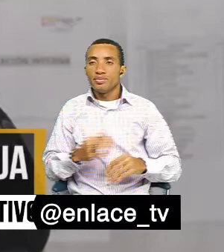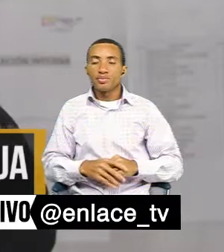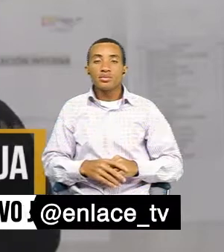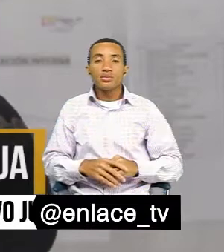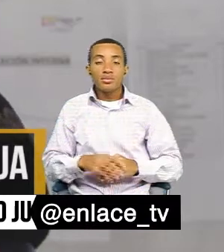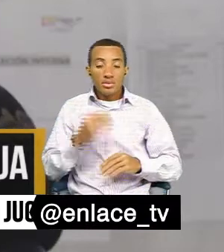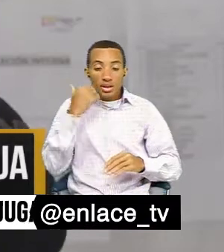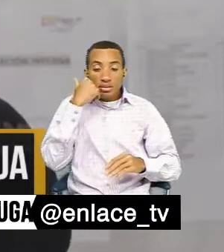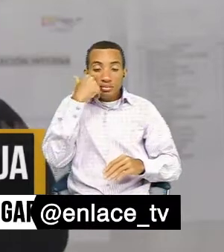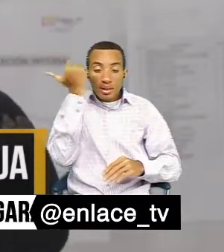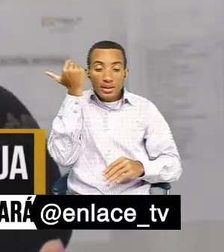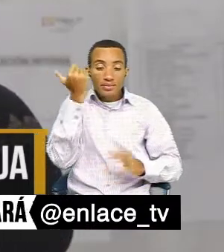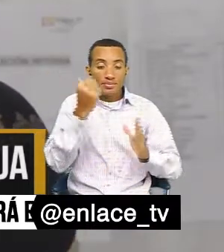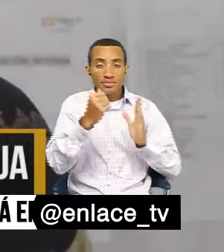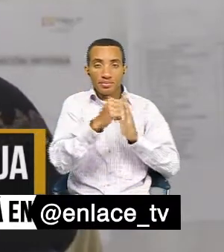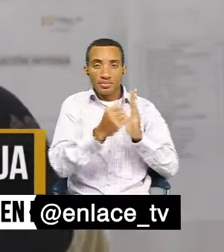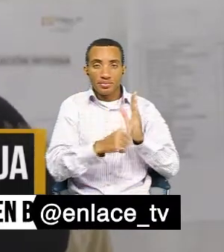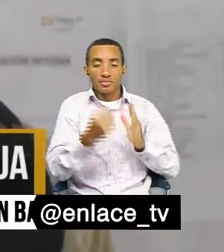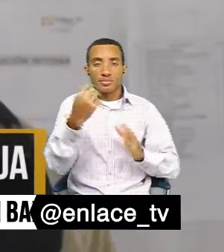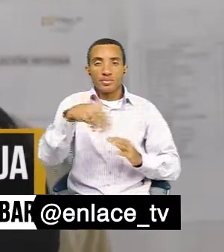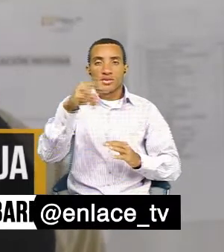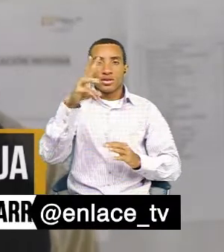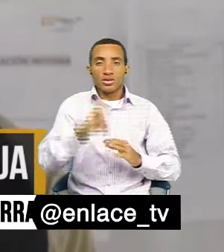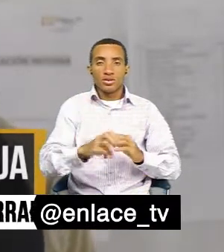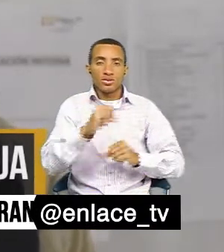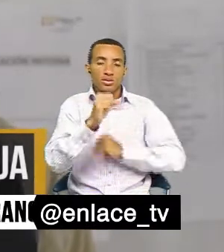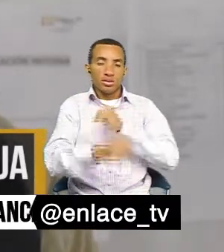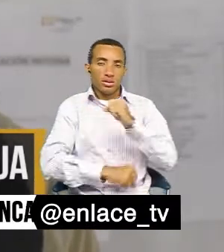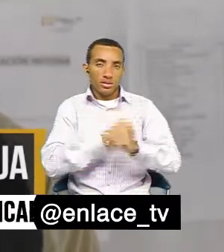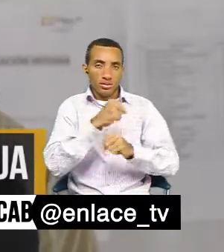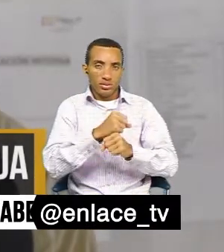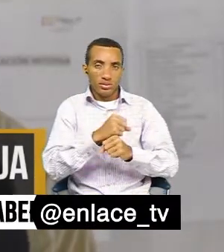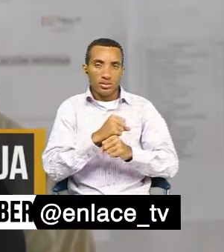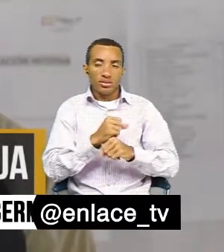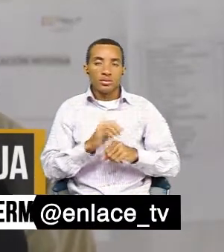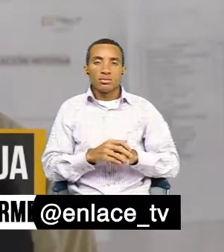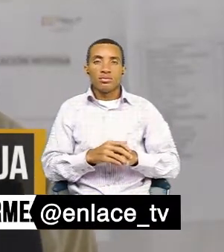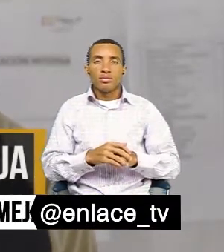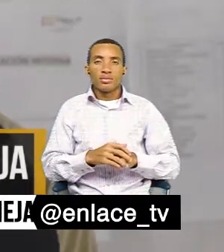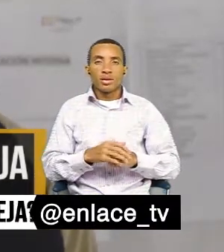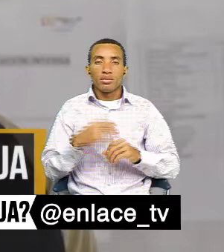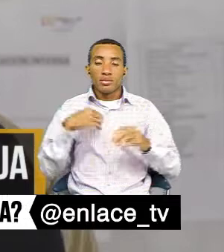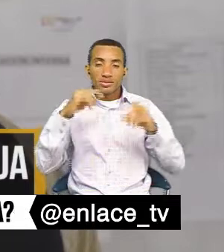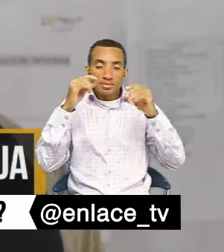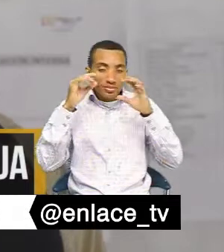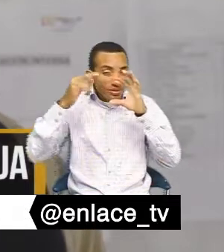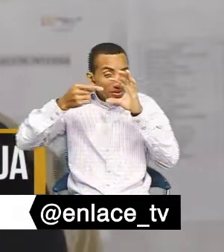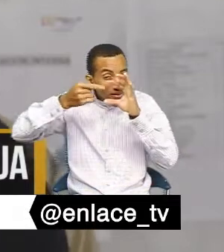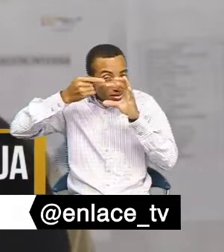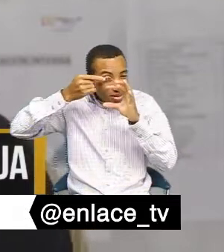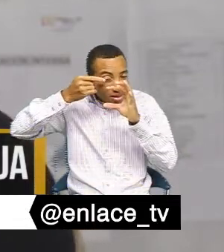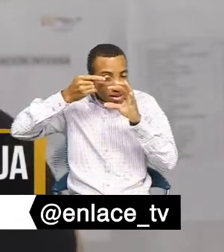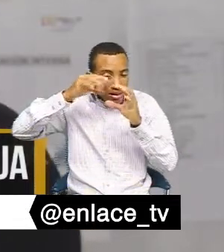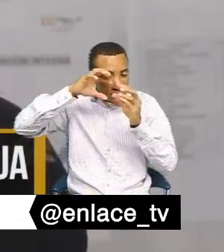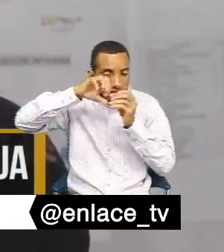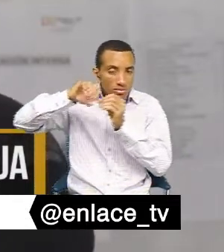de 18 años. Básicamente ser mayores de 18 años y si usan lentes de contacto, suspenderlos, ojalá desde el día anterior a